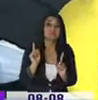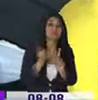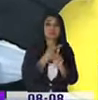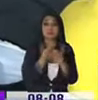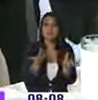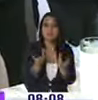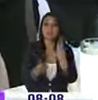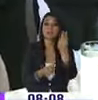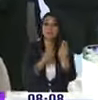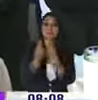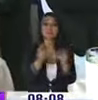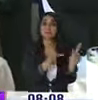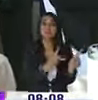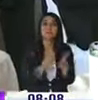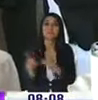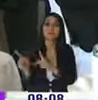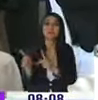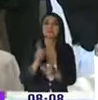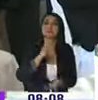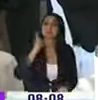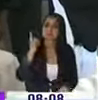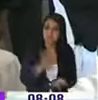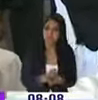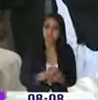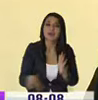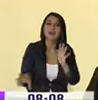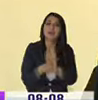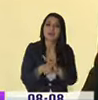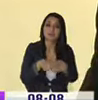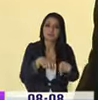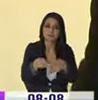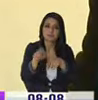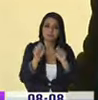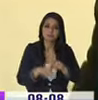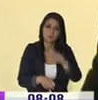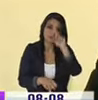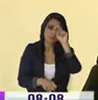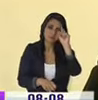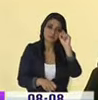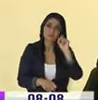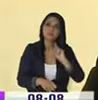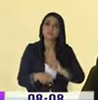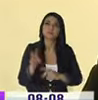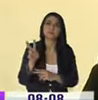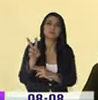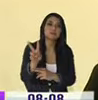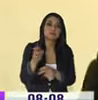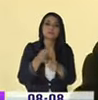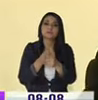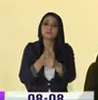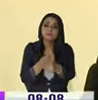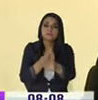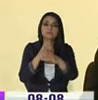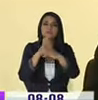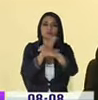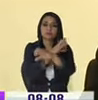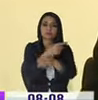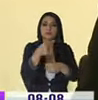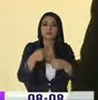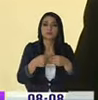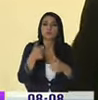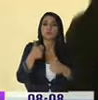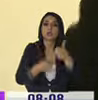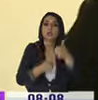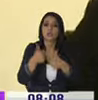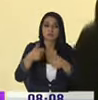debería hacerse es plantearse una verdadera política vial. No existe un sistema de transporte público aquí en la ciudad de Quito. ¿Por qué no